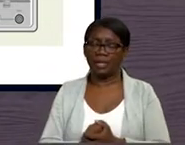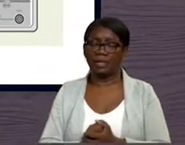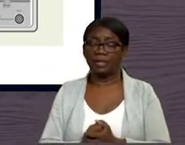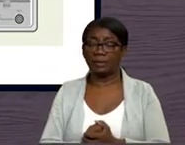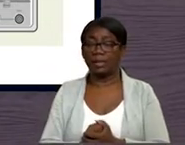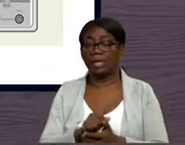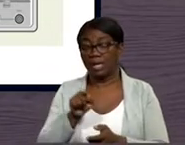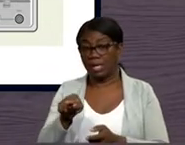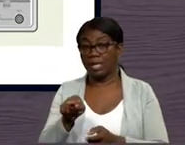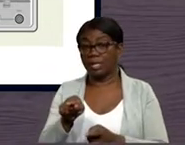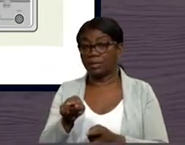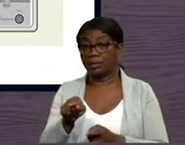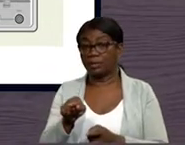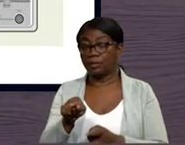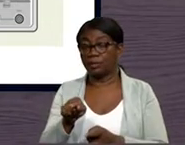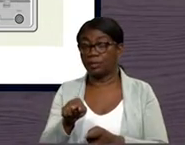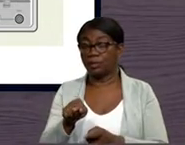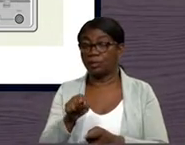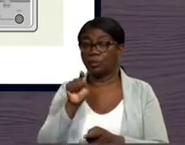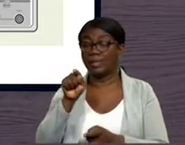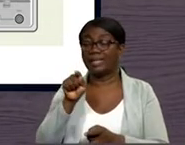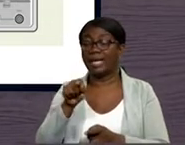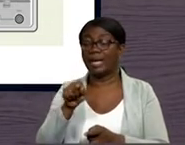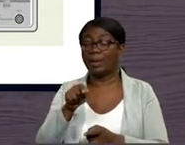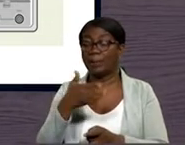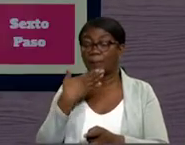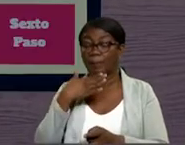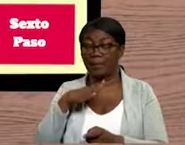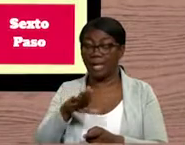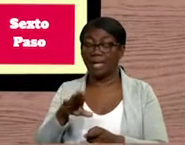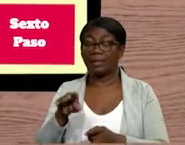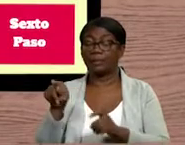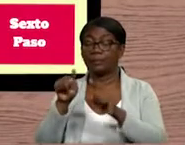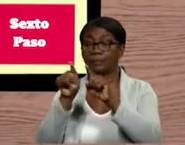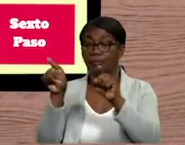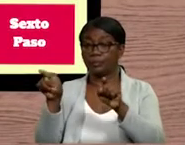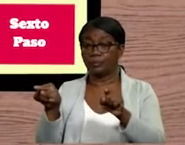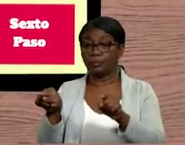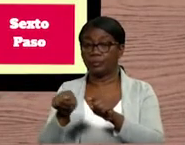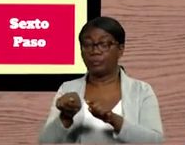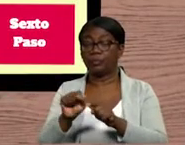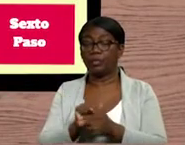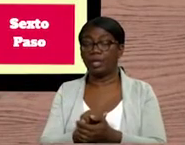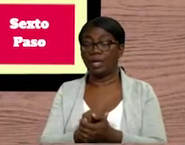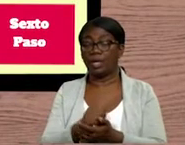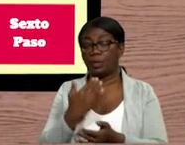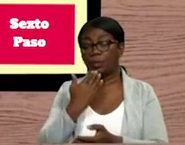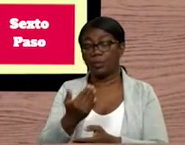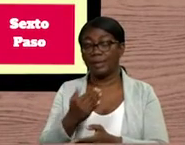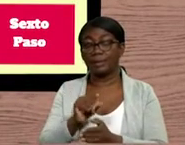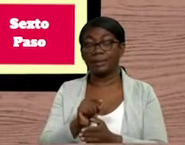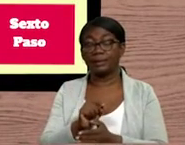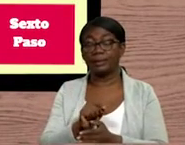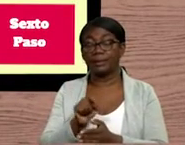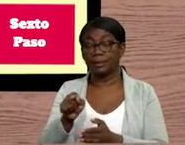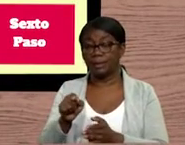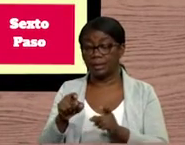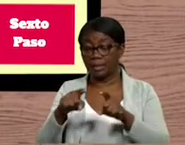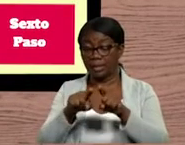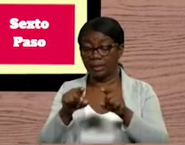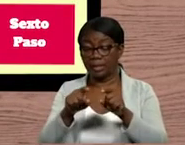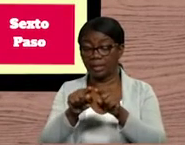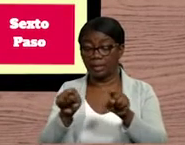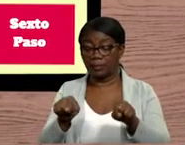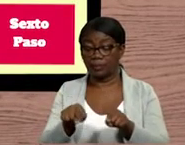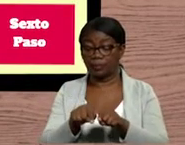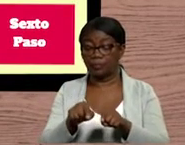se afecta para lo que es el buen desarrollo de ese circuito